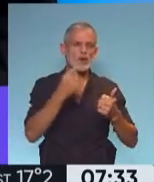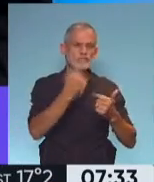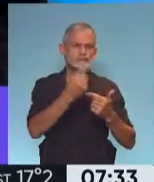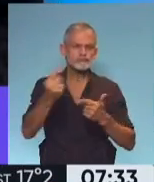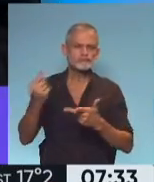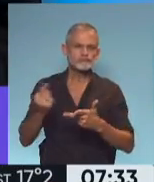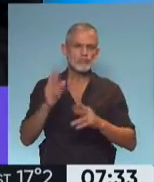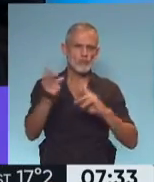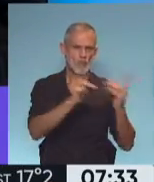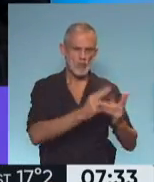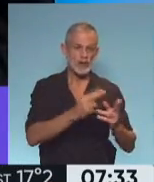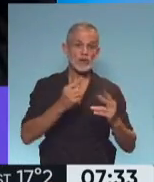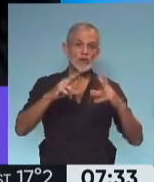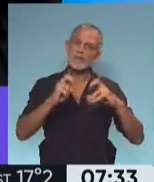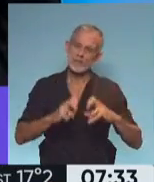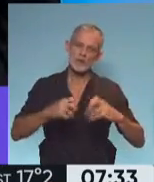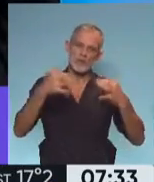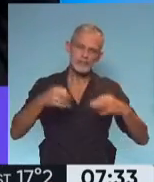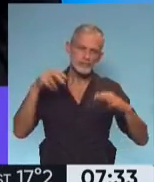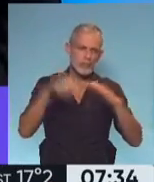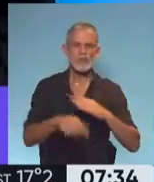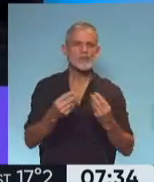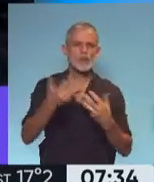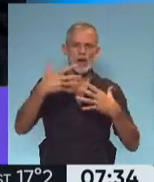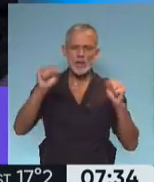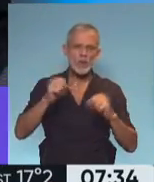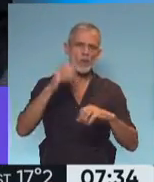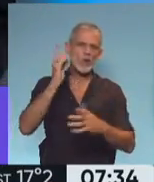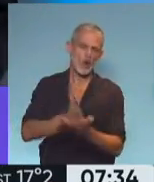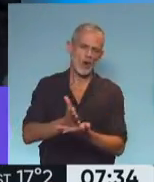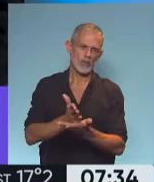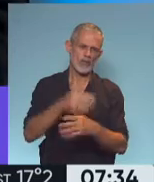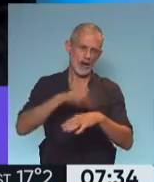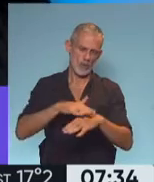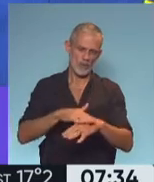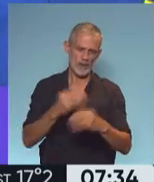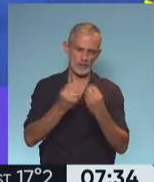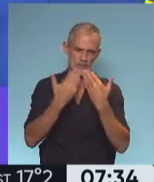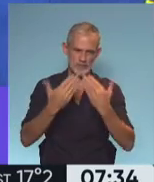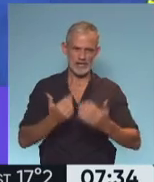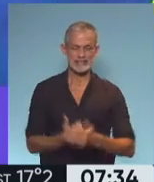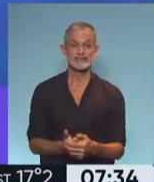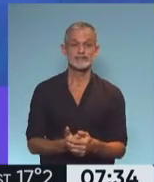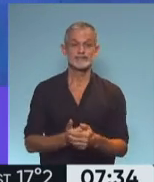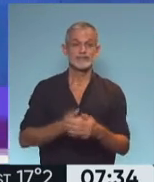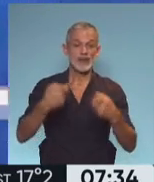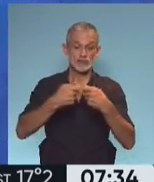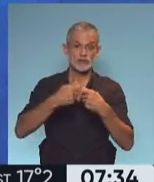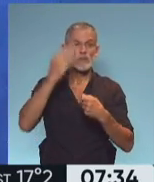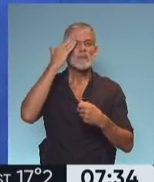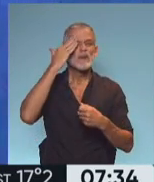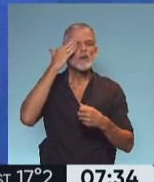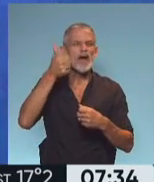además profundizar la investigación para encontrar juzgar y condenar a los culpables néstor muchísimas gracias a la memoria activa no una de las agrupaciones